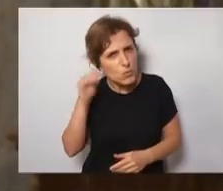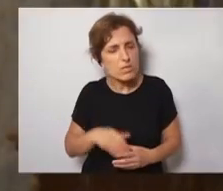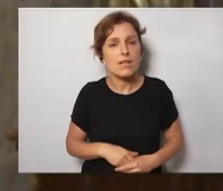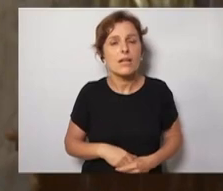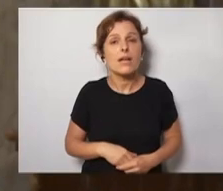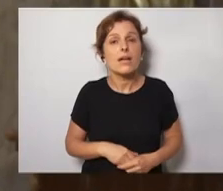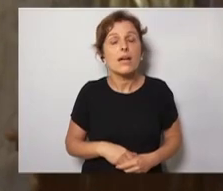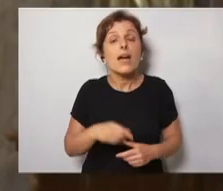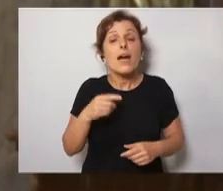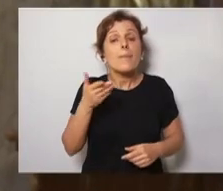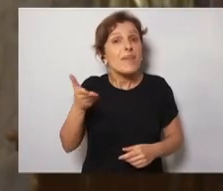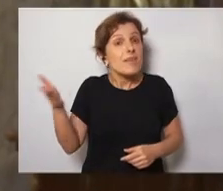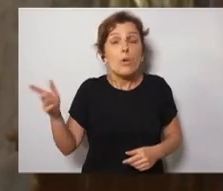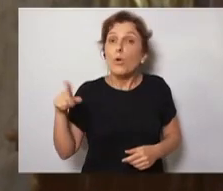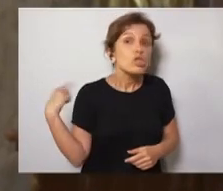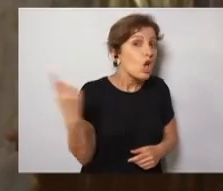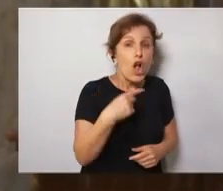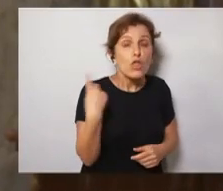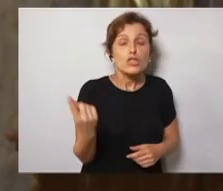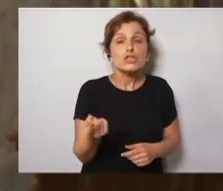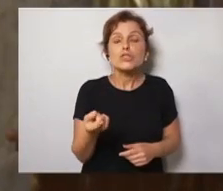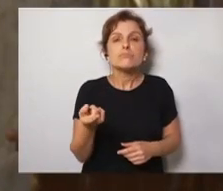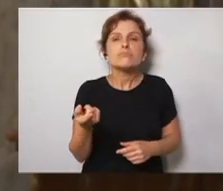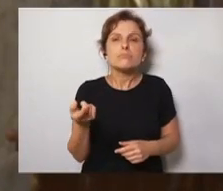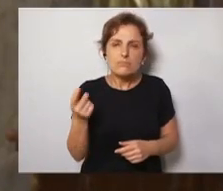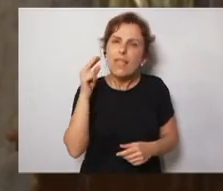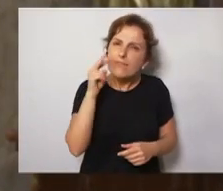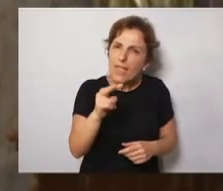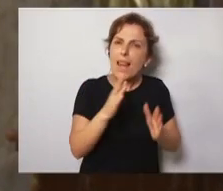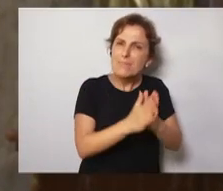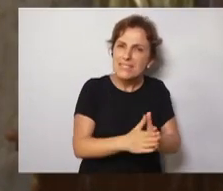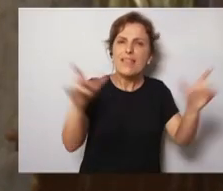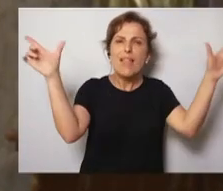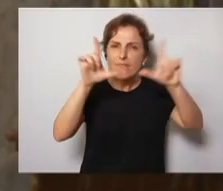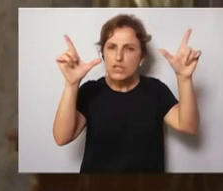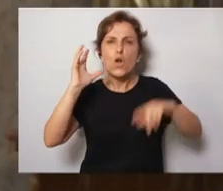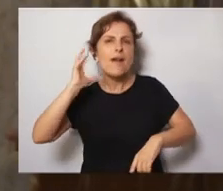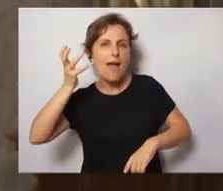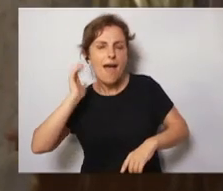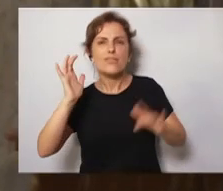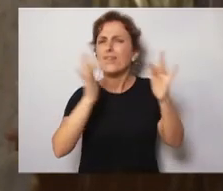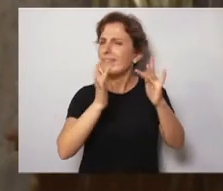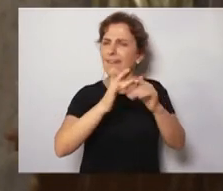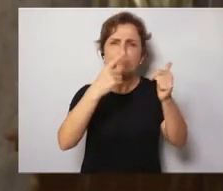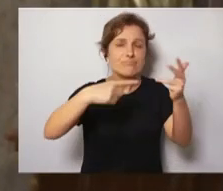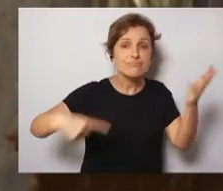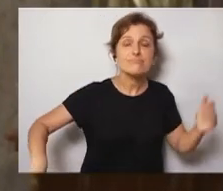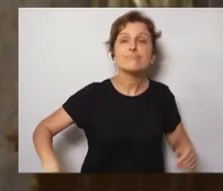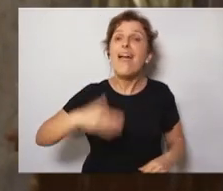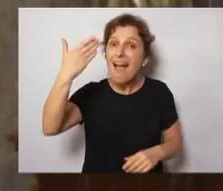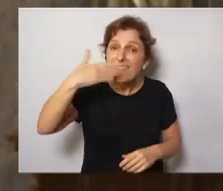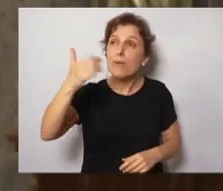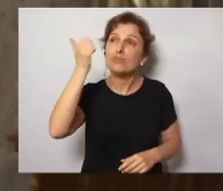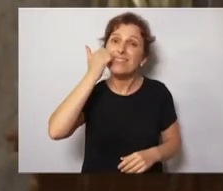por todos los que unidos por medio de la radio la televisión y las redes sociales alabamos al señor para que